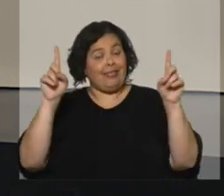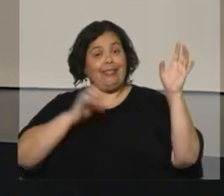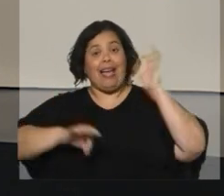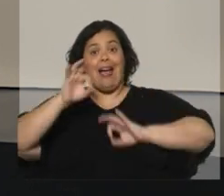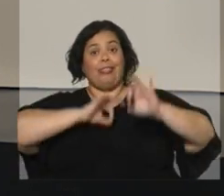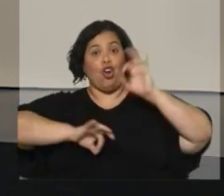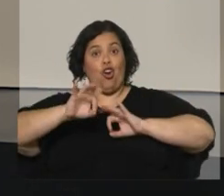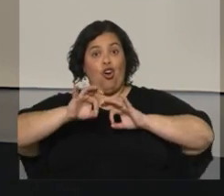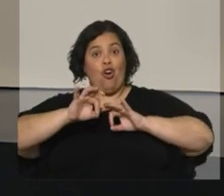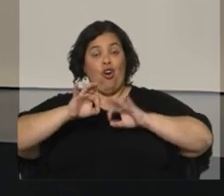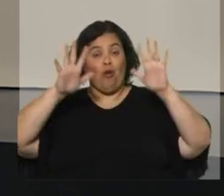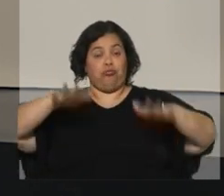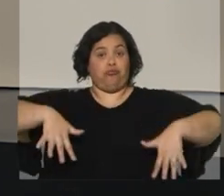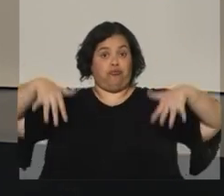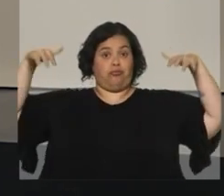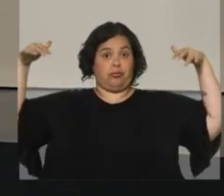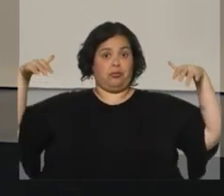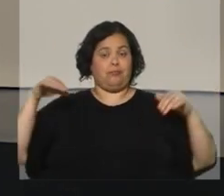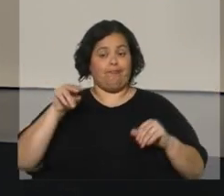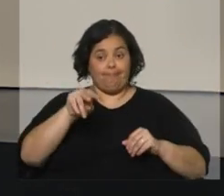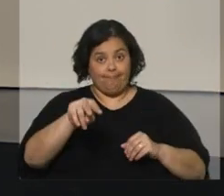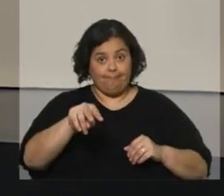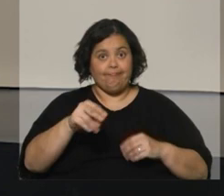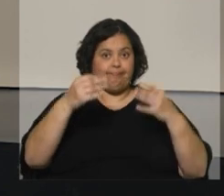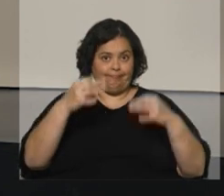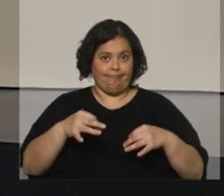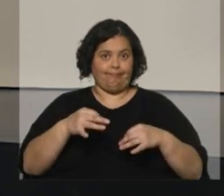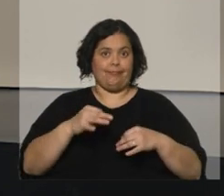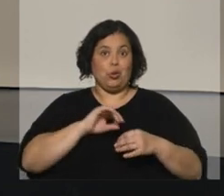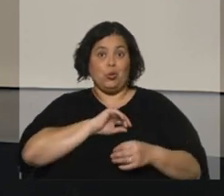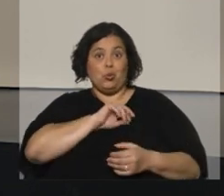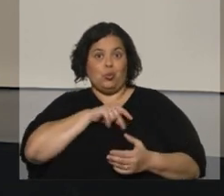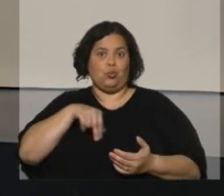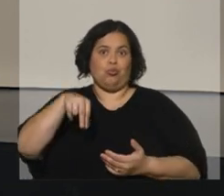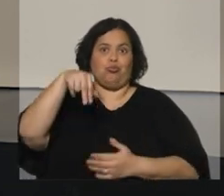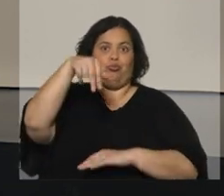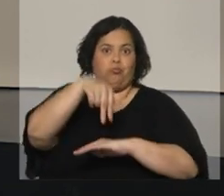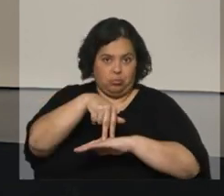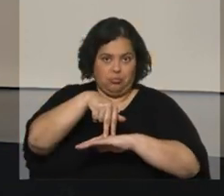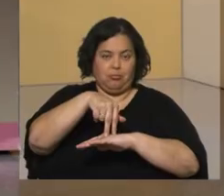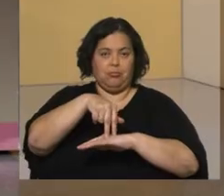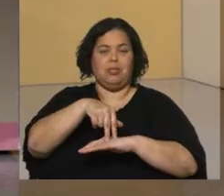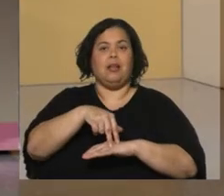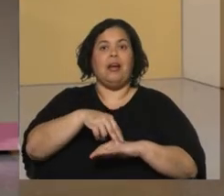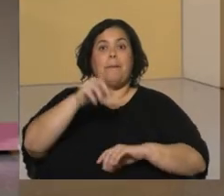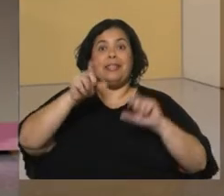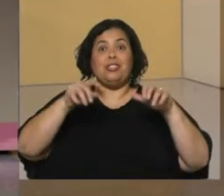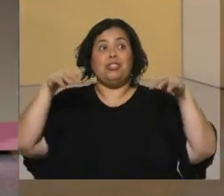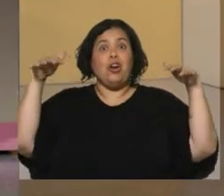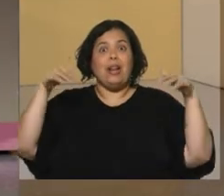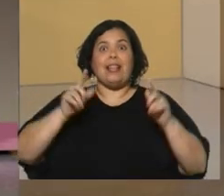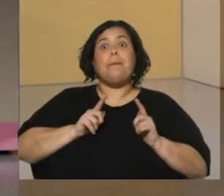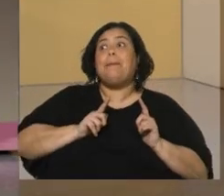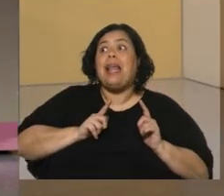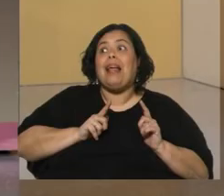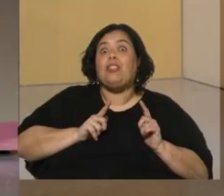centenares de personas miles de personas están esperando concretamente que la hagan reír es